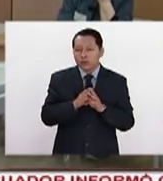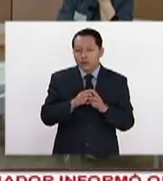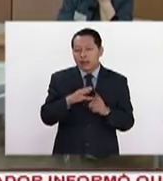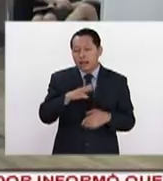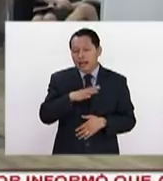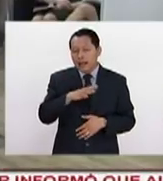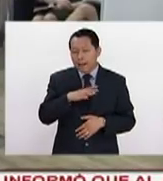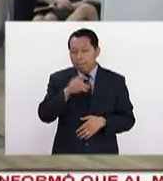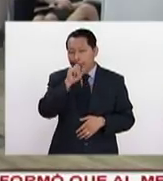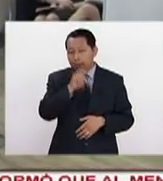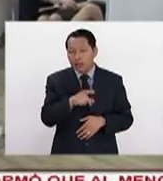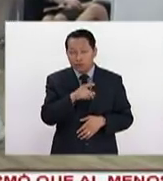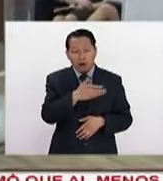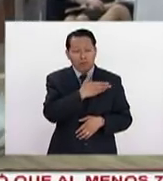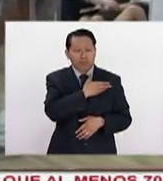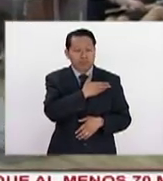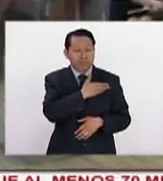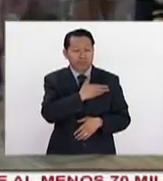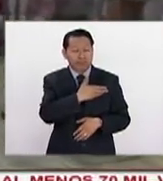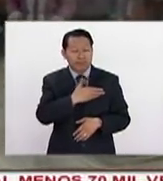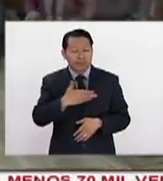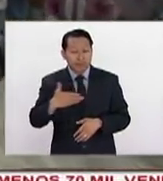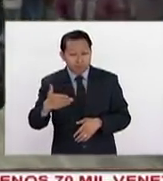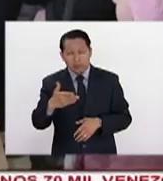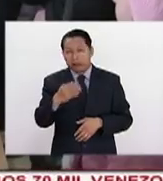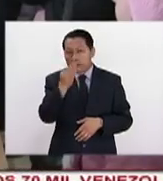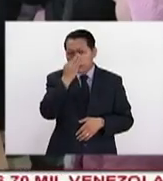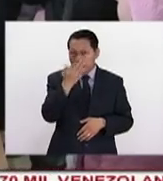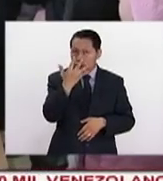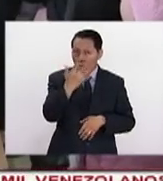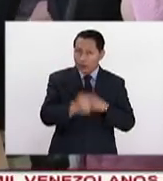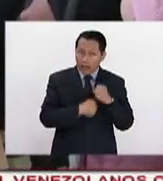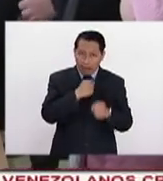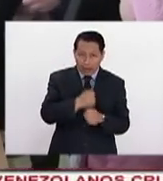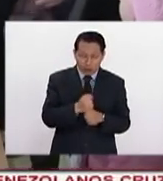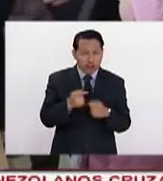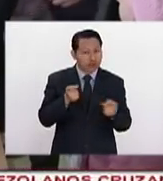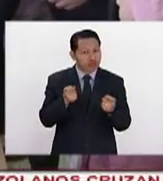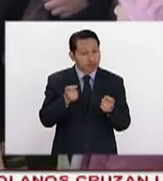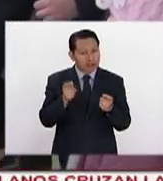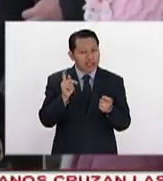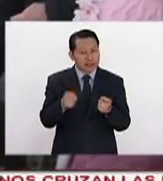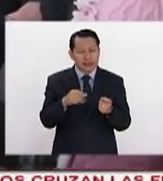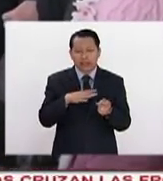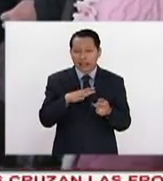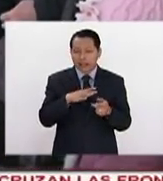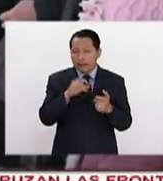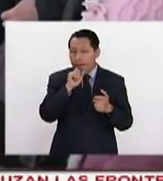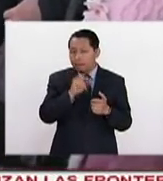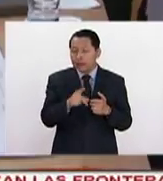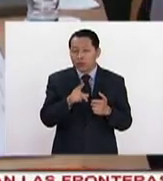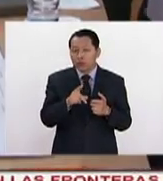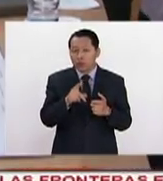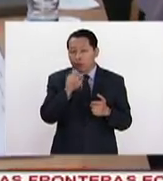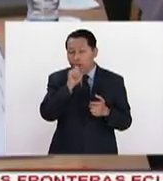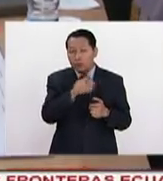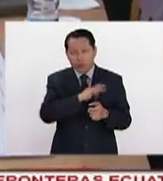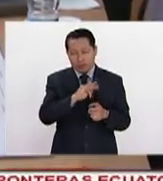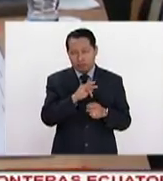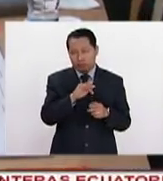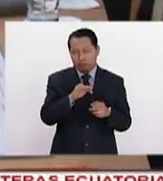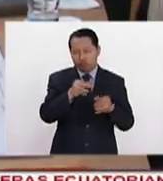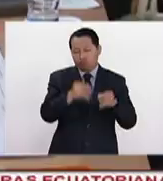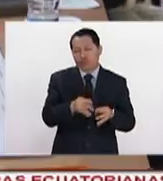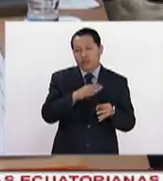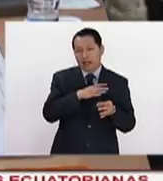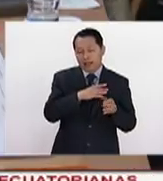siglo en el que esté gobernando Vladimir Putin como presidente, y los 4 años que estuvo como primer